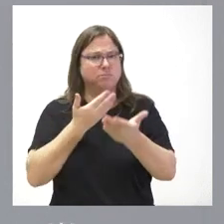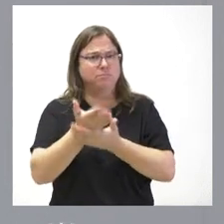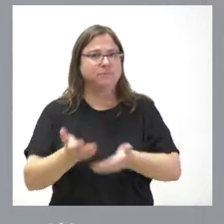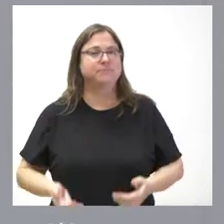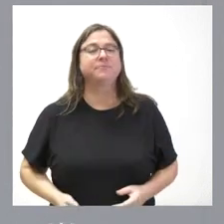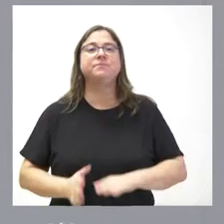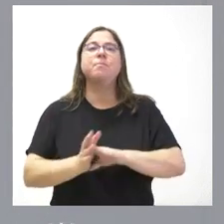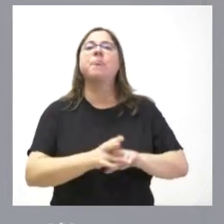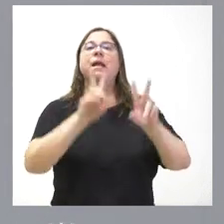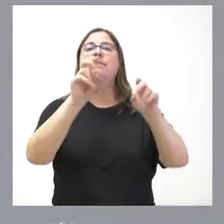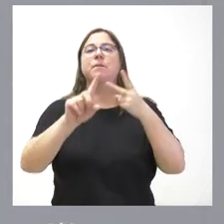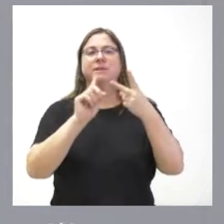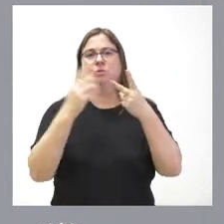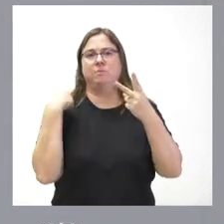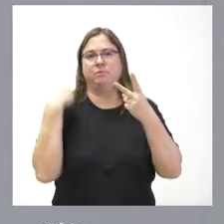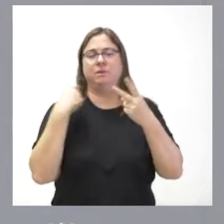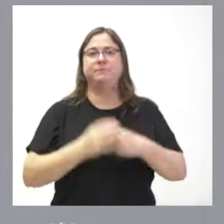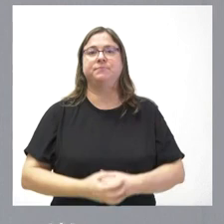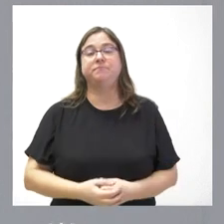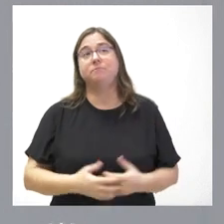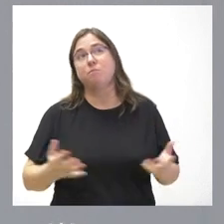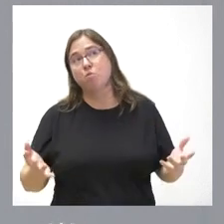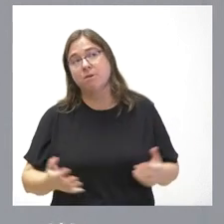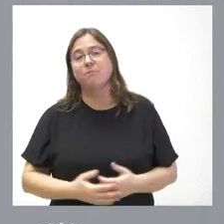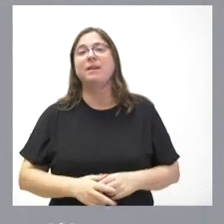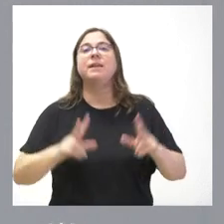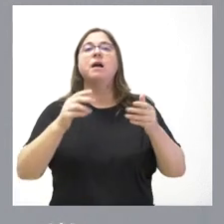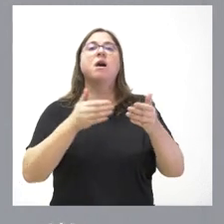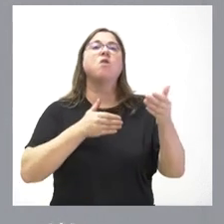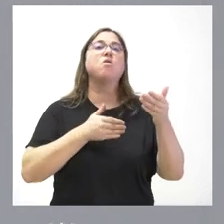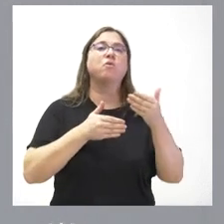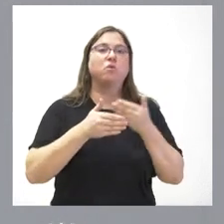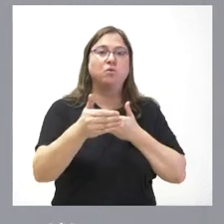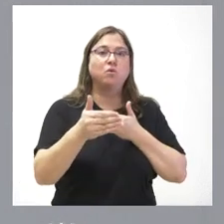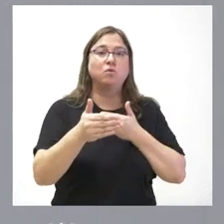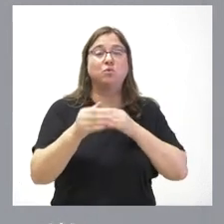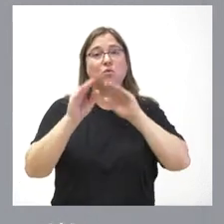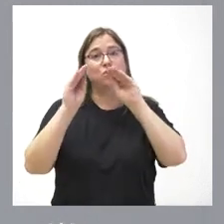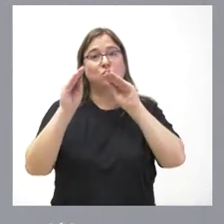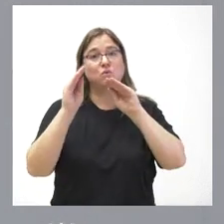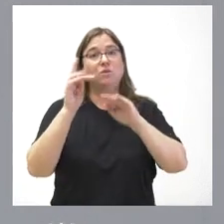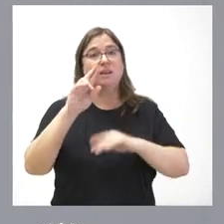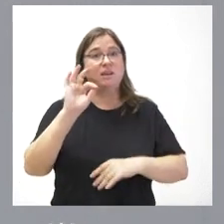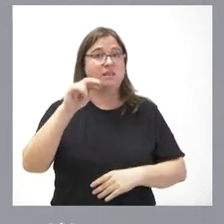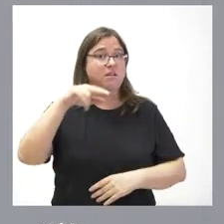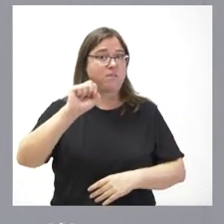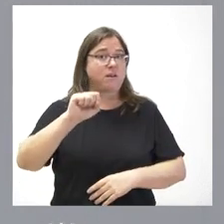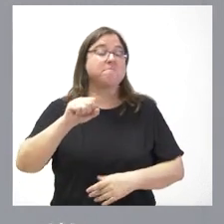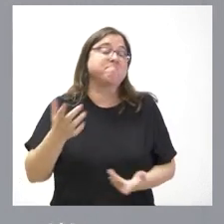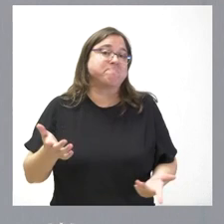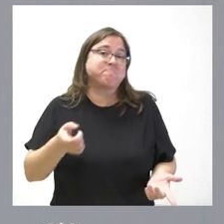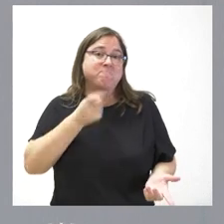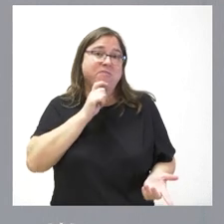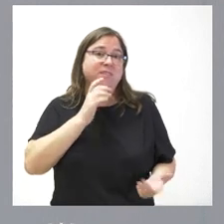segunda de las cuestiones Bueno sobre el futuro de lo que vaya a hacer Teresa Rivera es difícil eh lógicamente